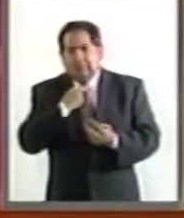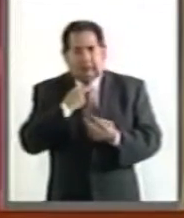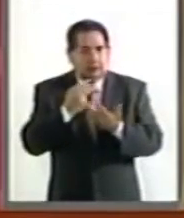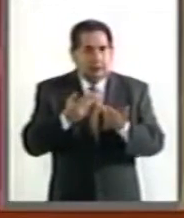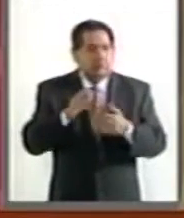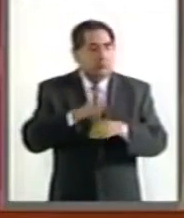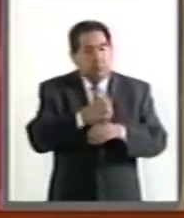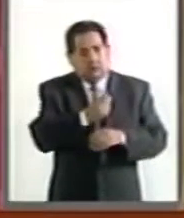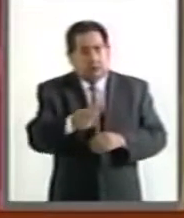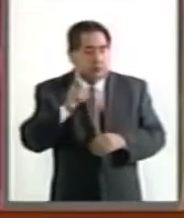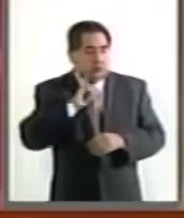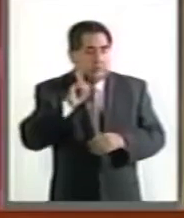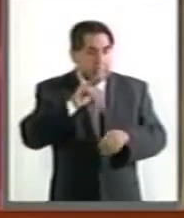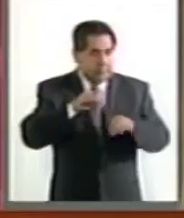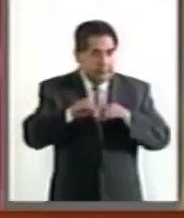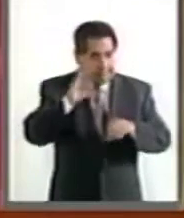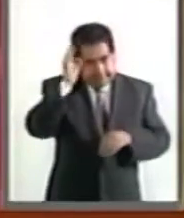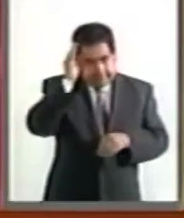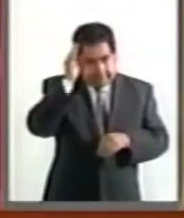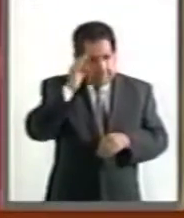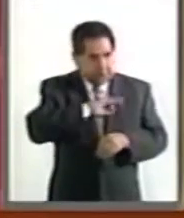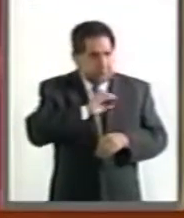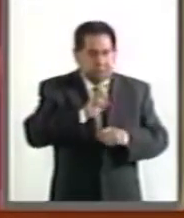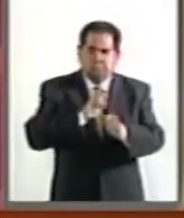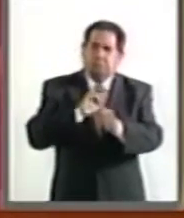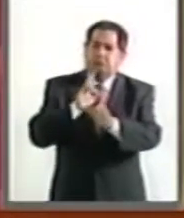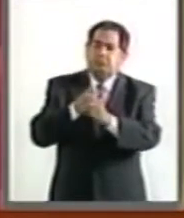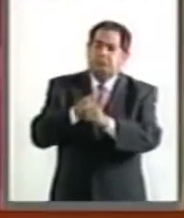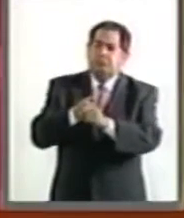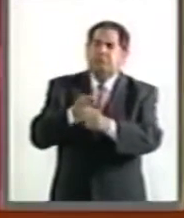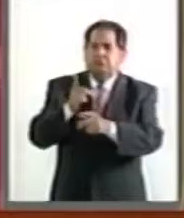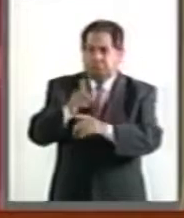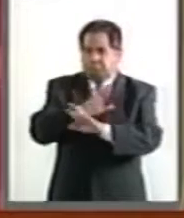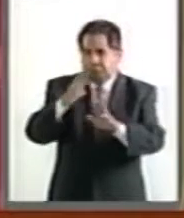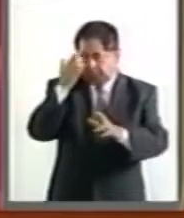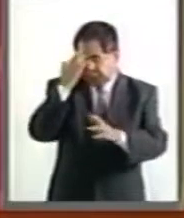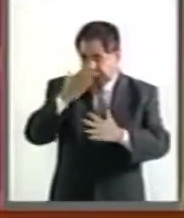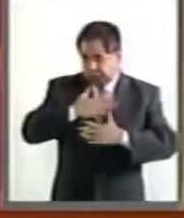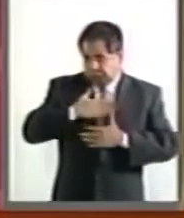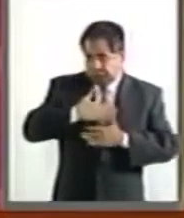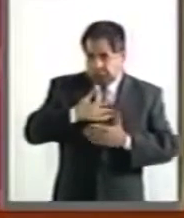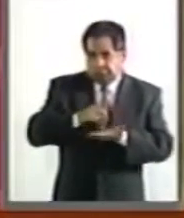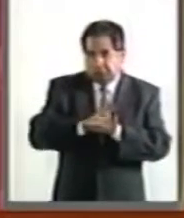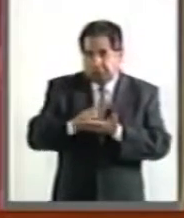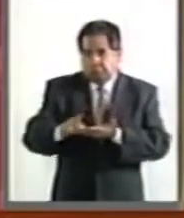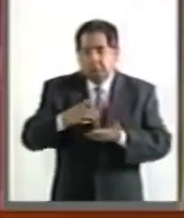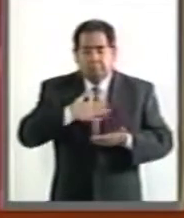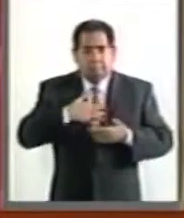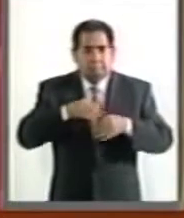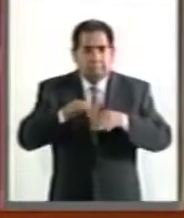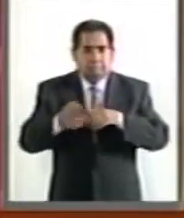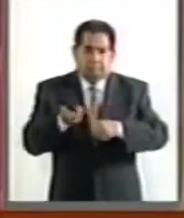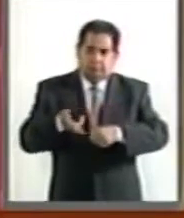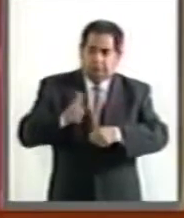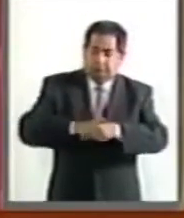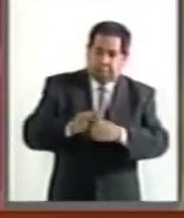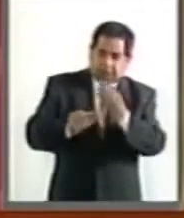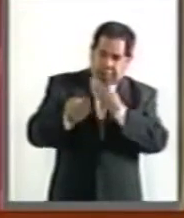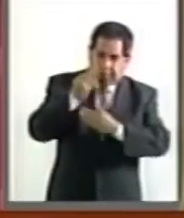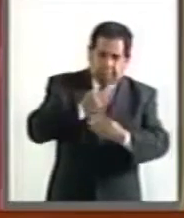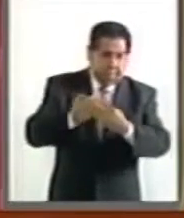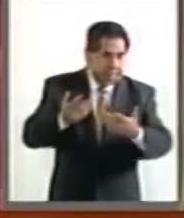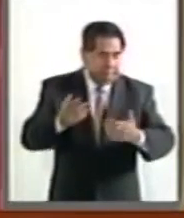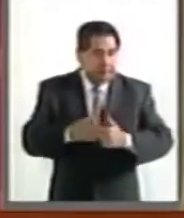las trabajadoras del hogar puedan recurrir a que se les reconozca en lo concreto su derecho al Seguro